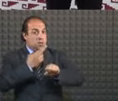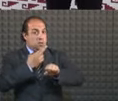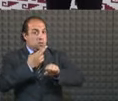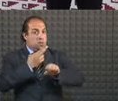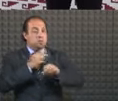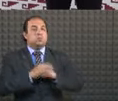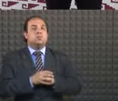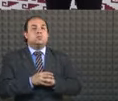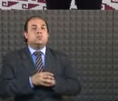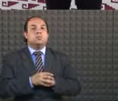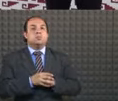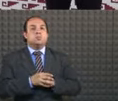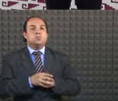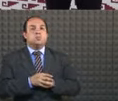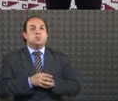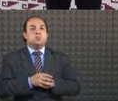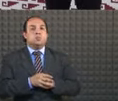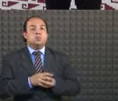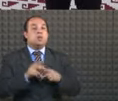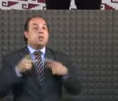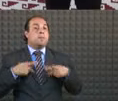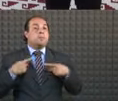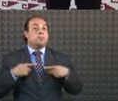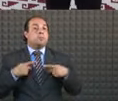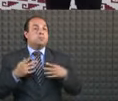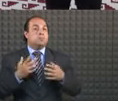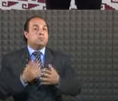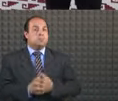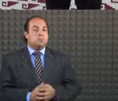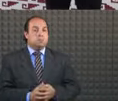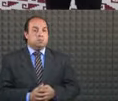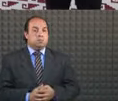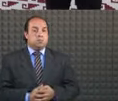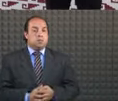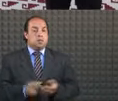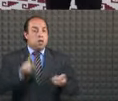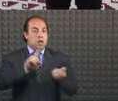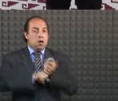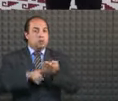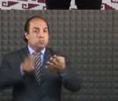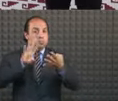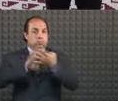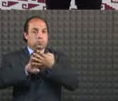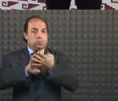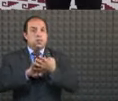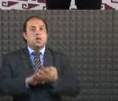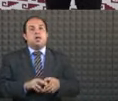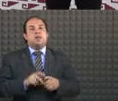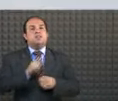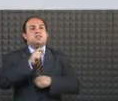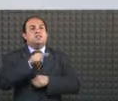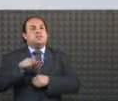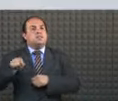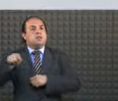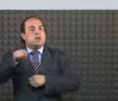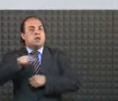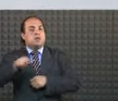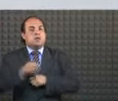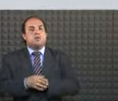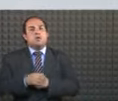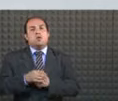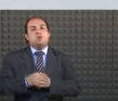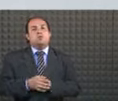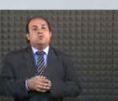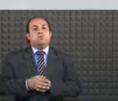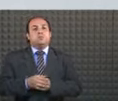subrayo, de quienes están precisamente recluidos, pues son inocentes. Sí, el día de hoy